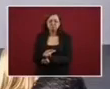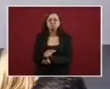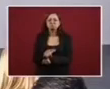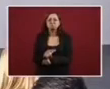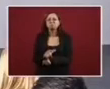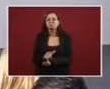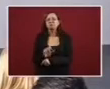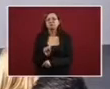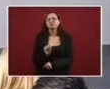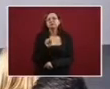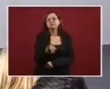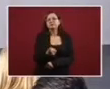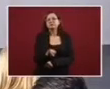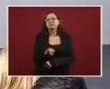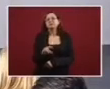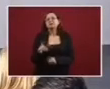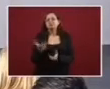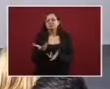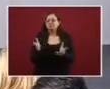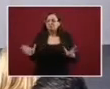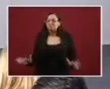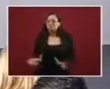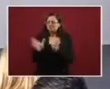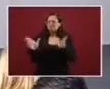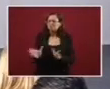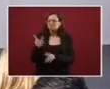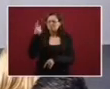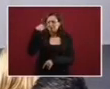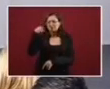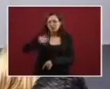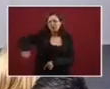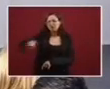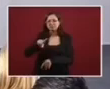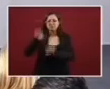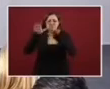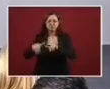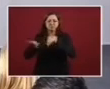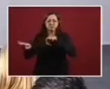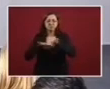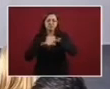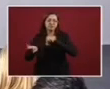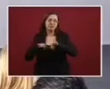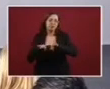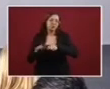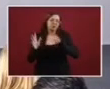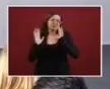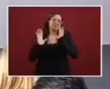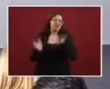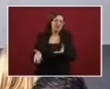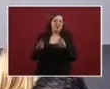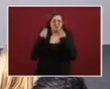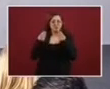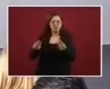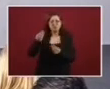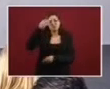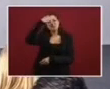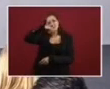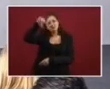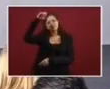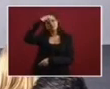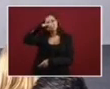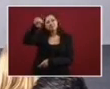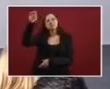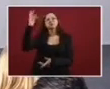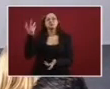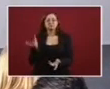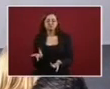procurar que tengan empleo además por su experiencia sí y